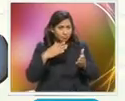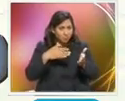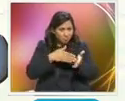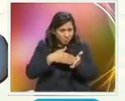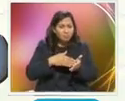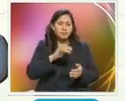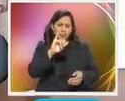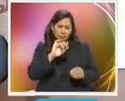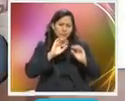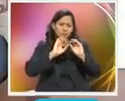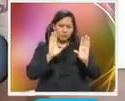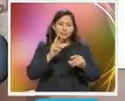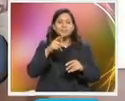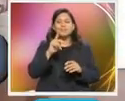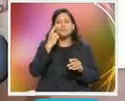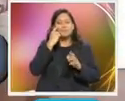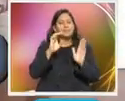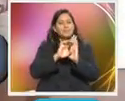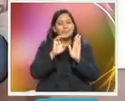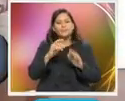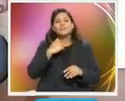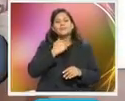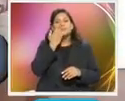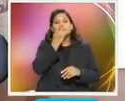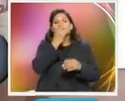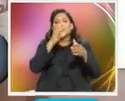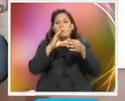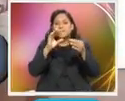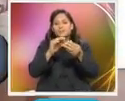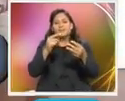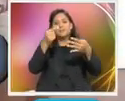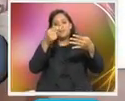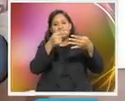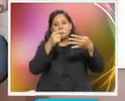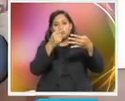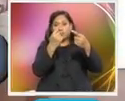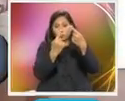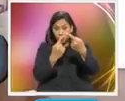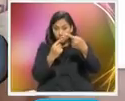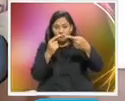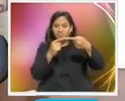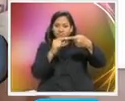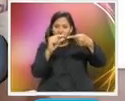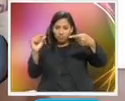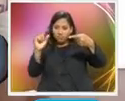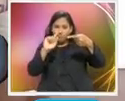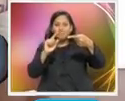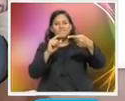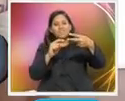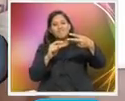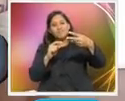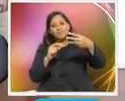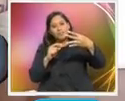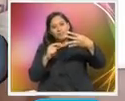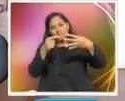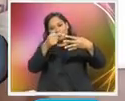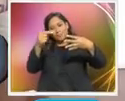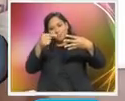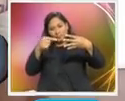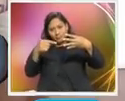en todo sentido, pero vamos a ponerlo, lo que quiero decir es que lo extiendo un poco para hablar de una